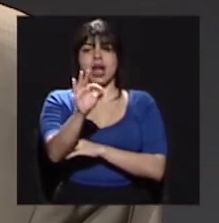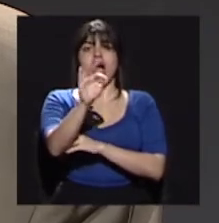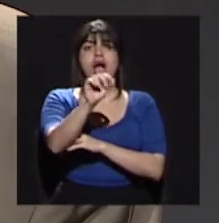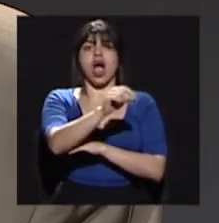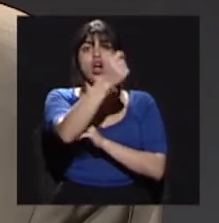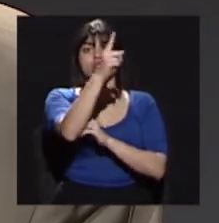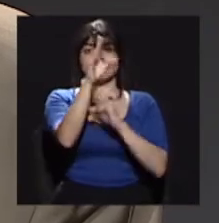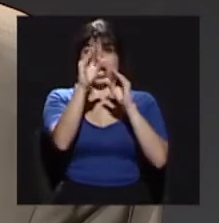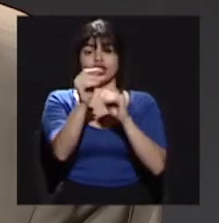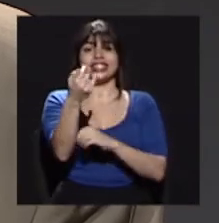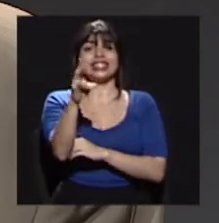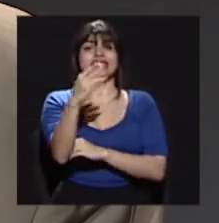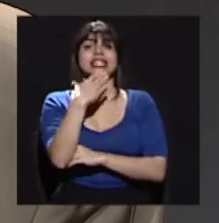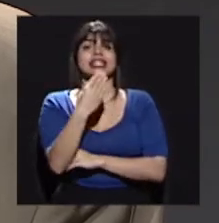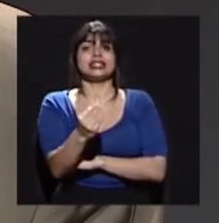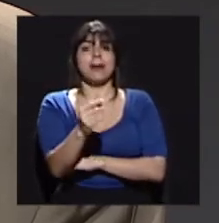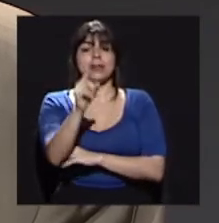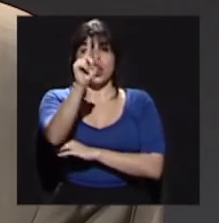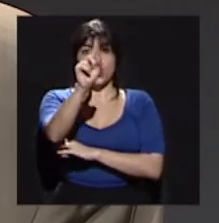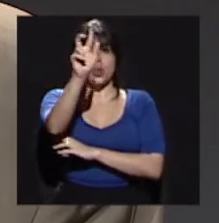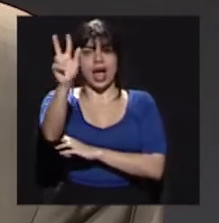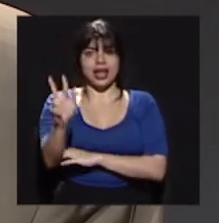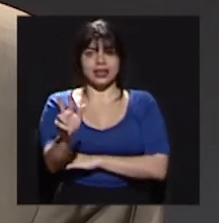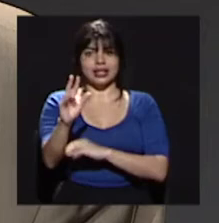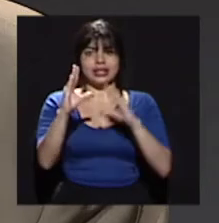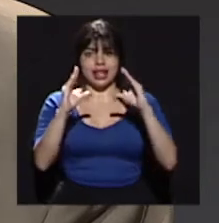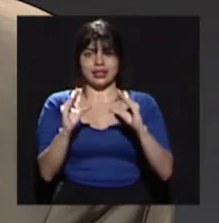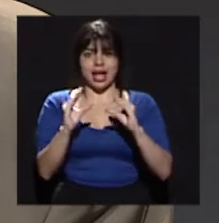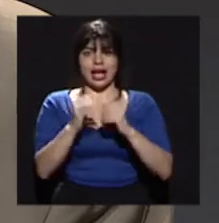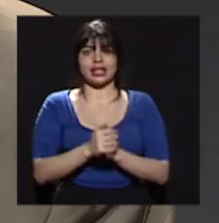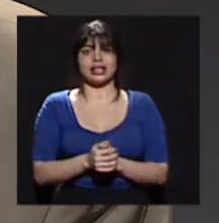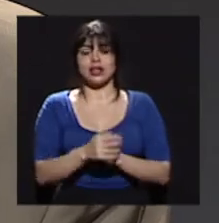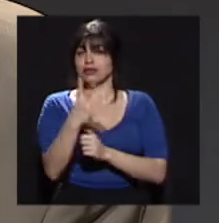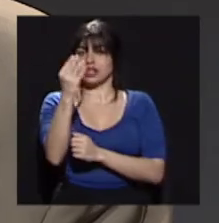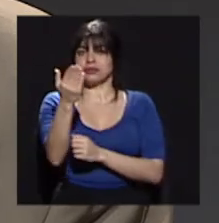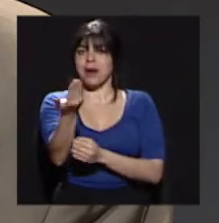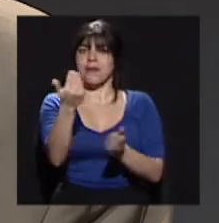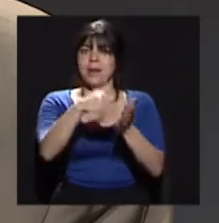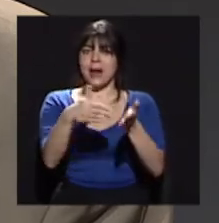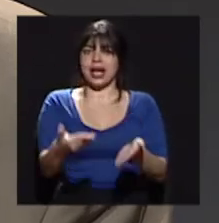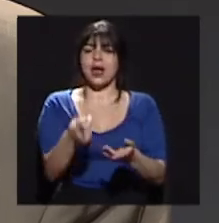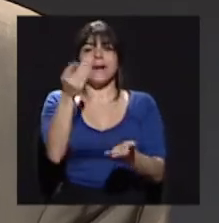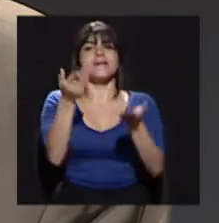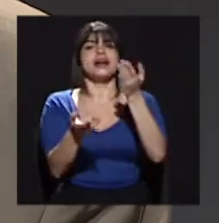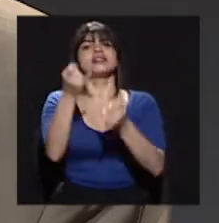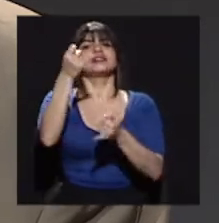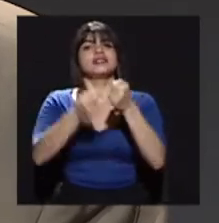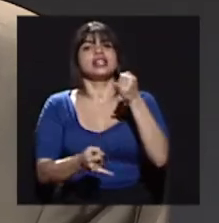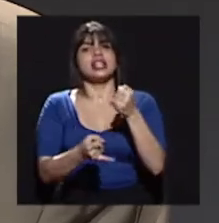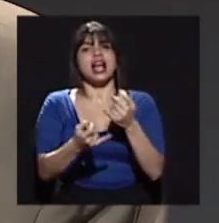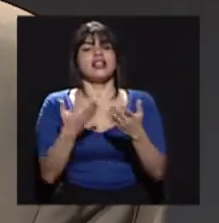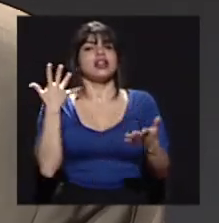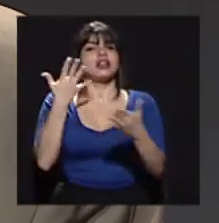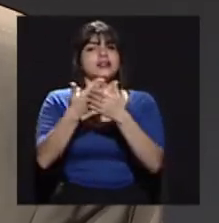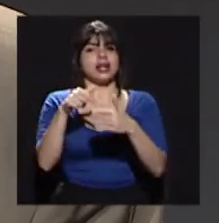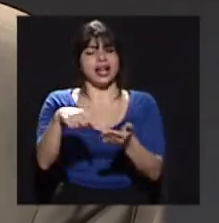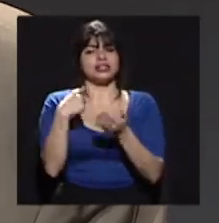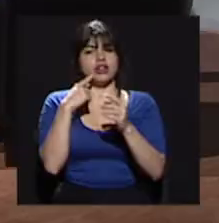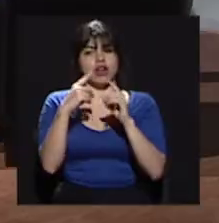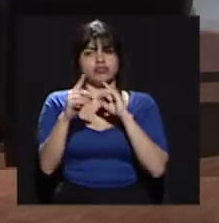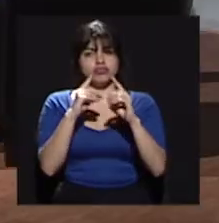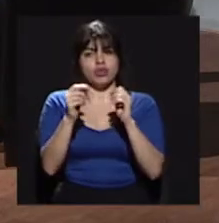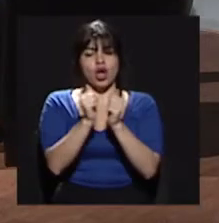y el 17 de diciembre de una a tres de la tarde no se vaya ya volvemos aquí con un balance final de lo que ha sido esta conversación